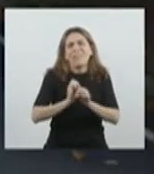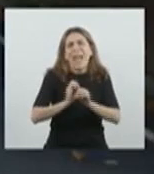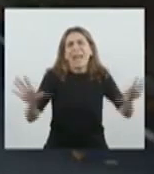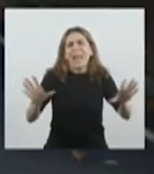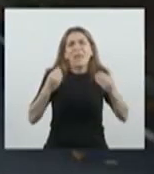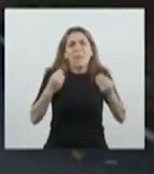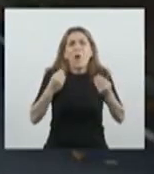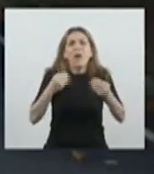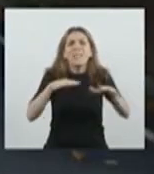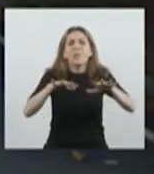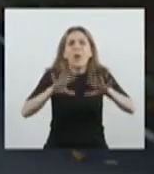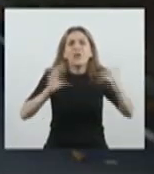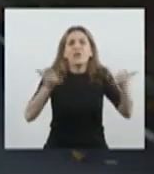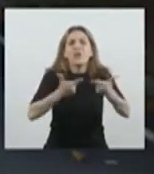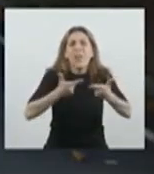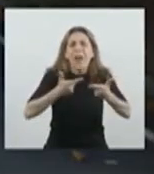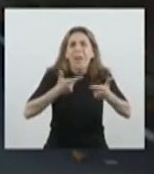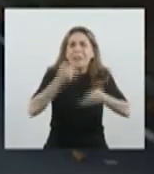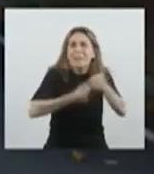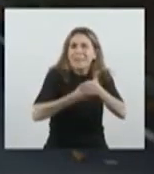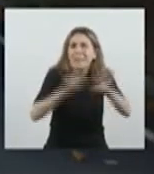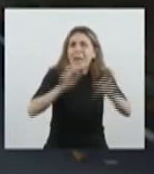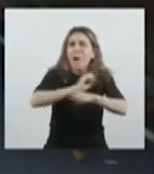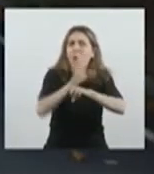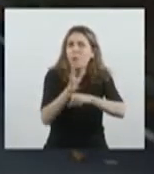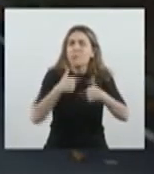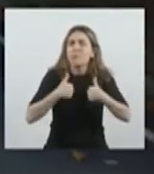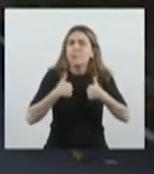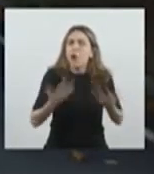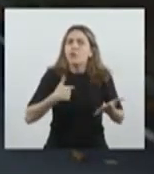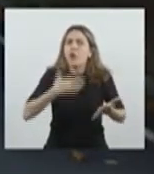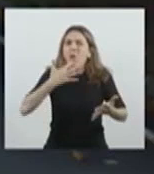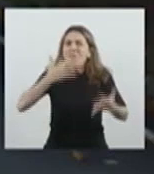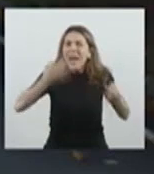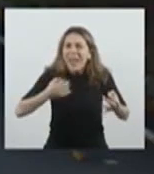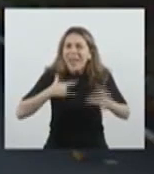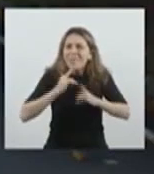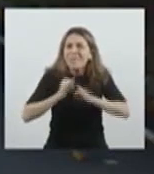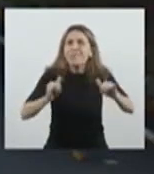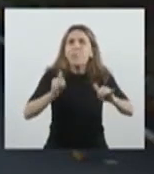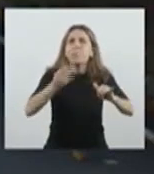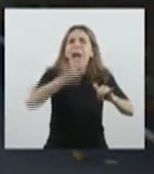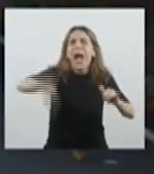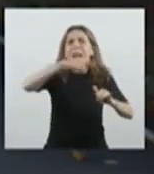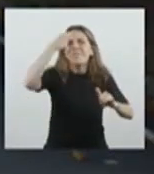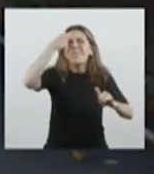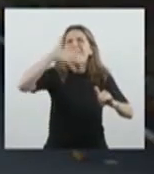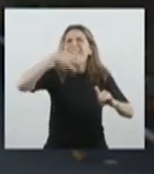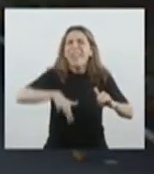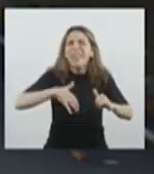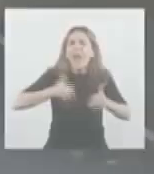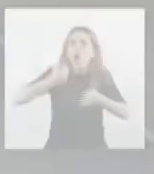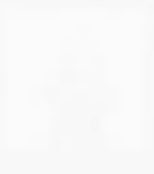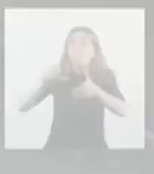los gobernadores de la oposición, pero particularmente el tema inflacionario y un plan de gobierno en materia económica junto con